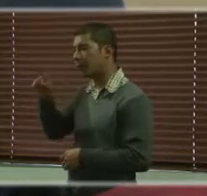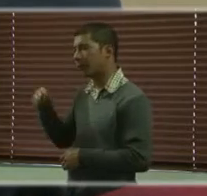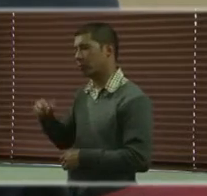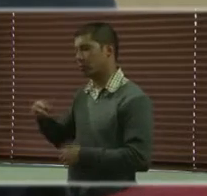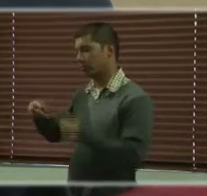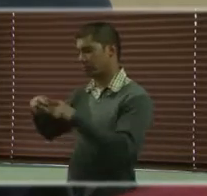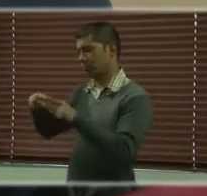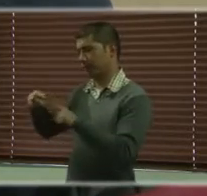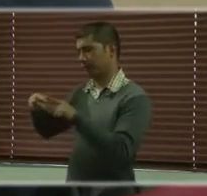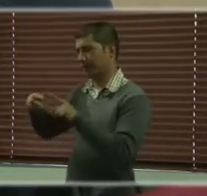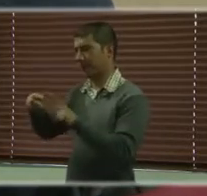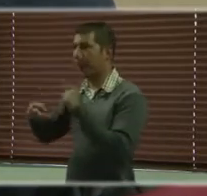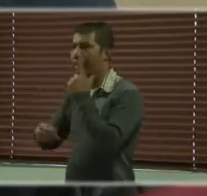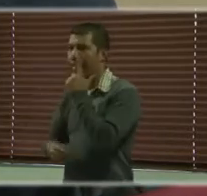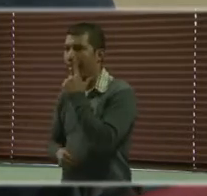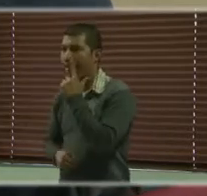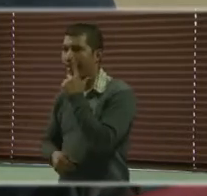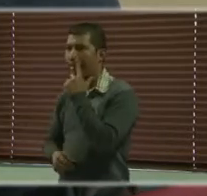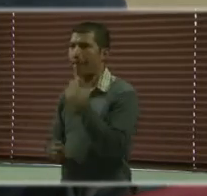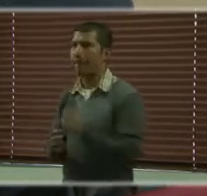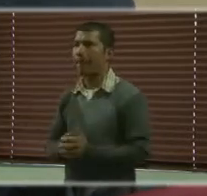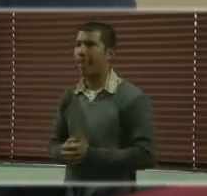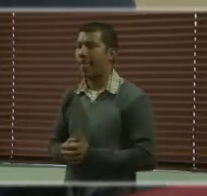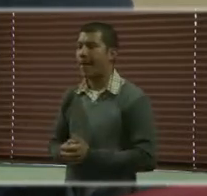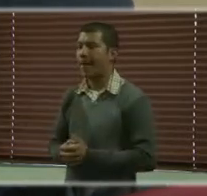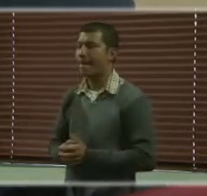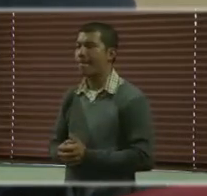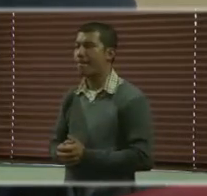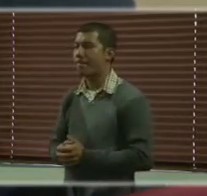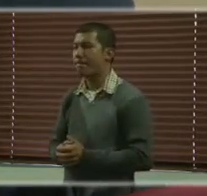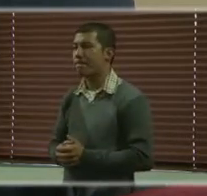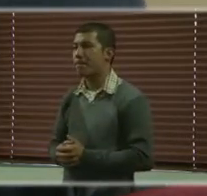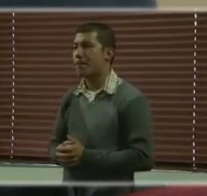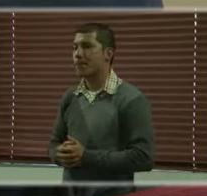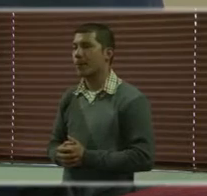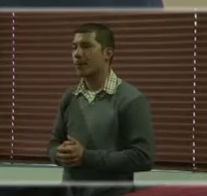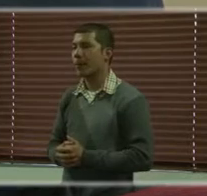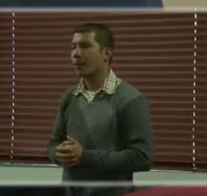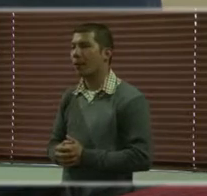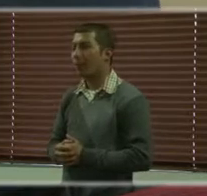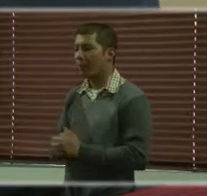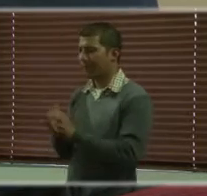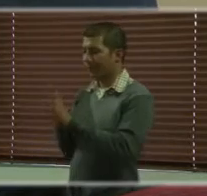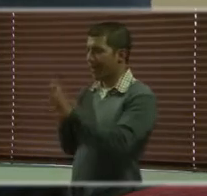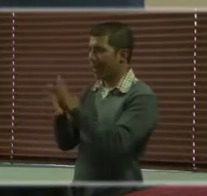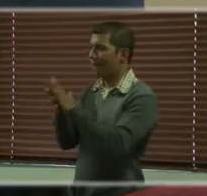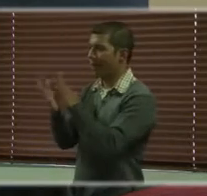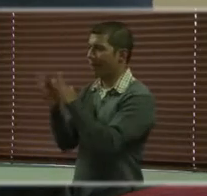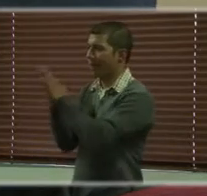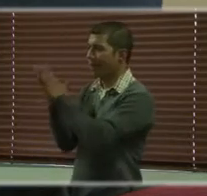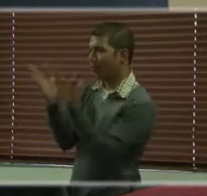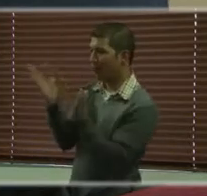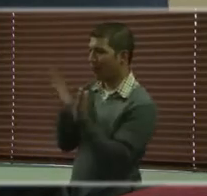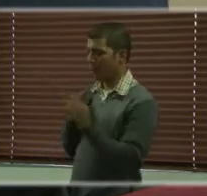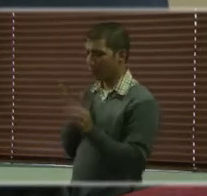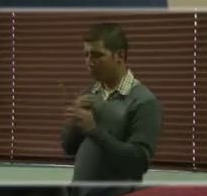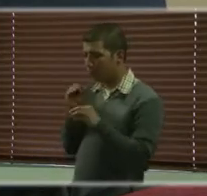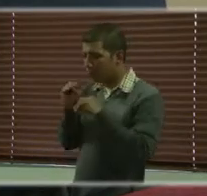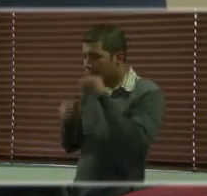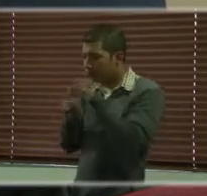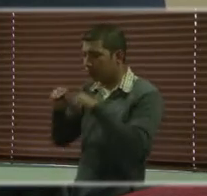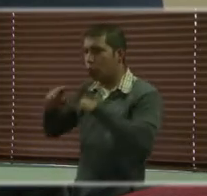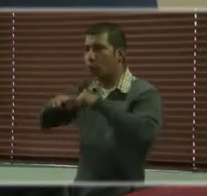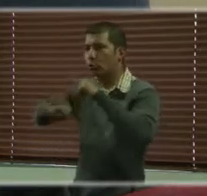Yo quiero saber por ejemplo en la construcción del informe sombra que estamos haciendo cuando se